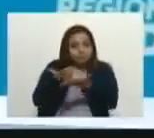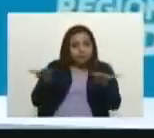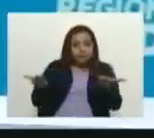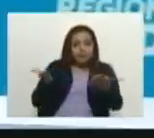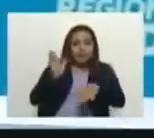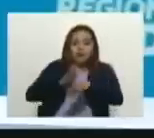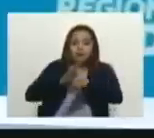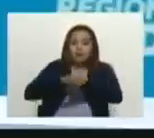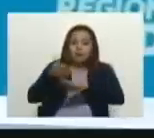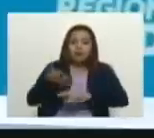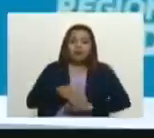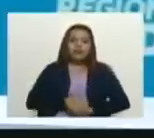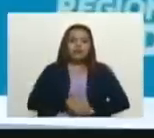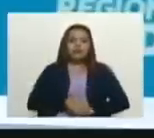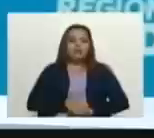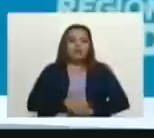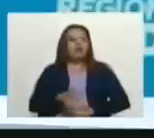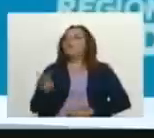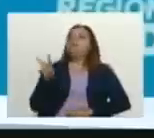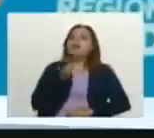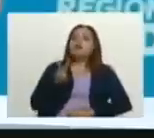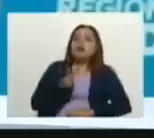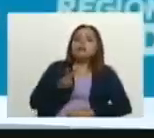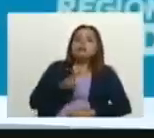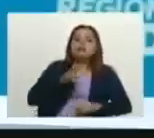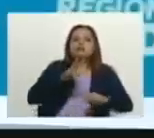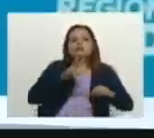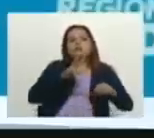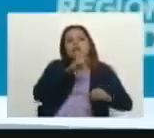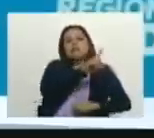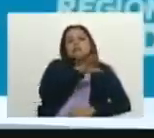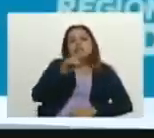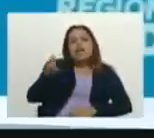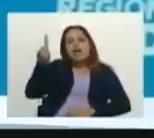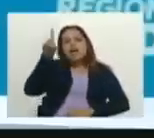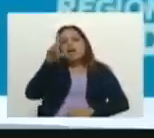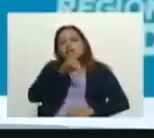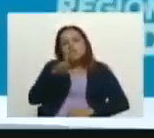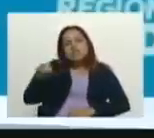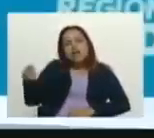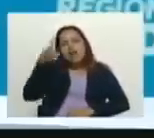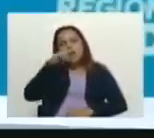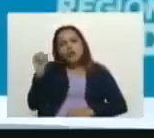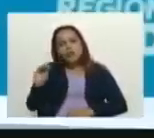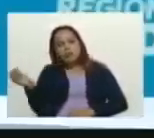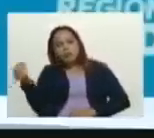Porque Venezuela estuvo 100 años o más recibiendo ingresos